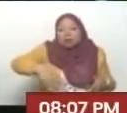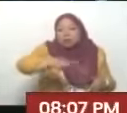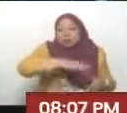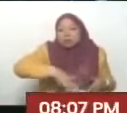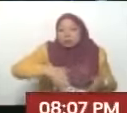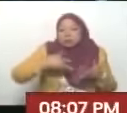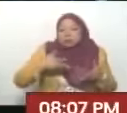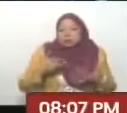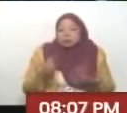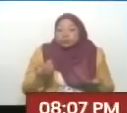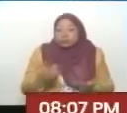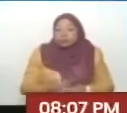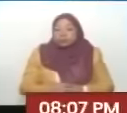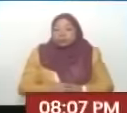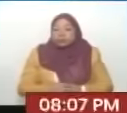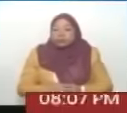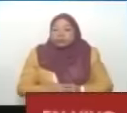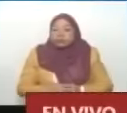Yo lo que le digo,